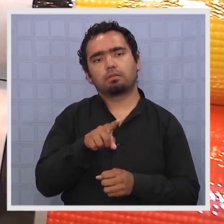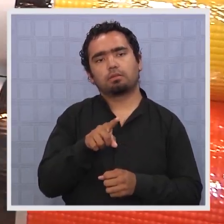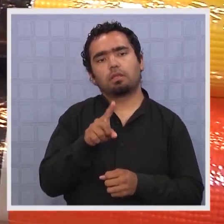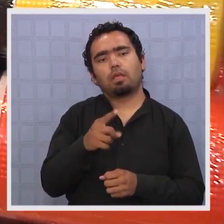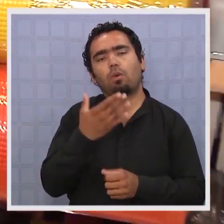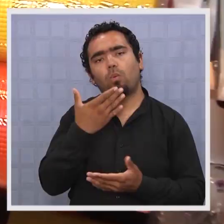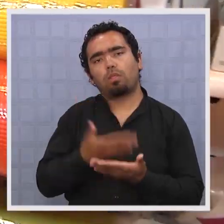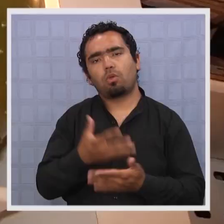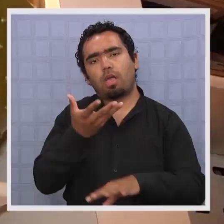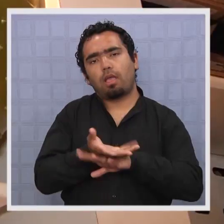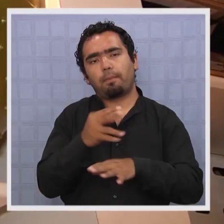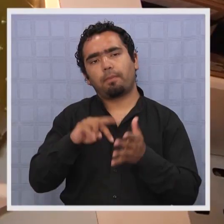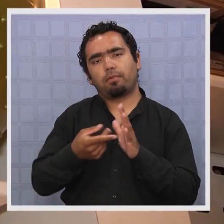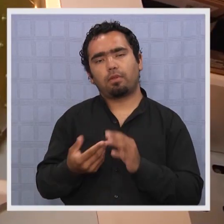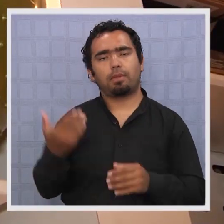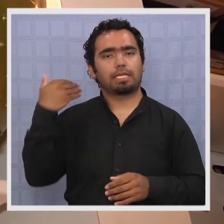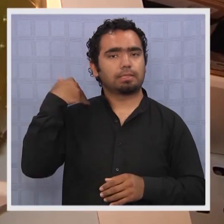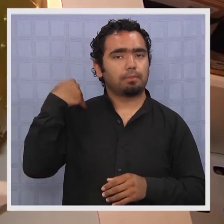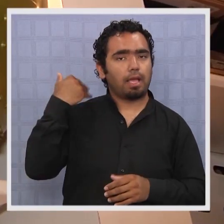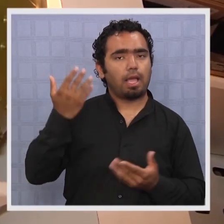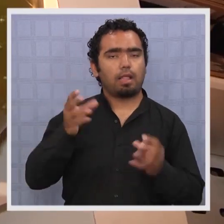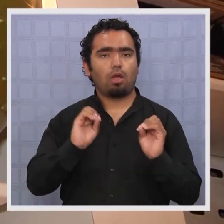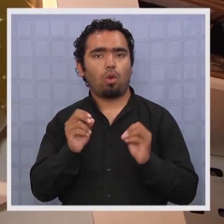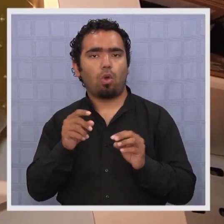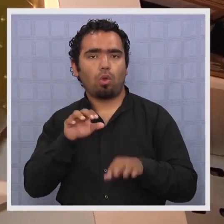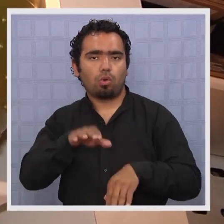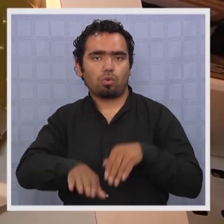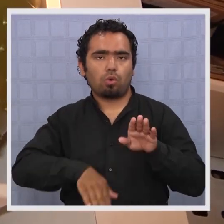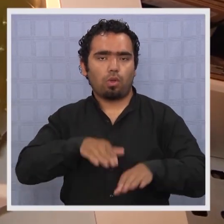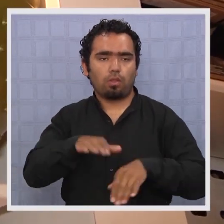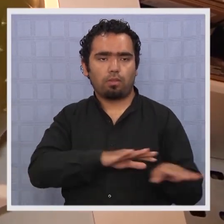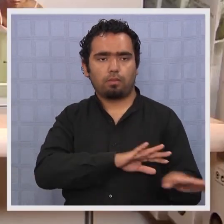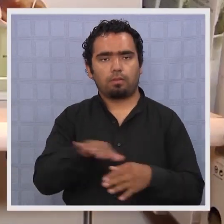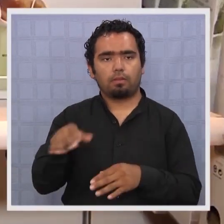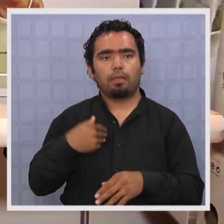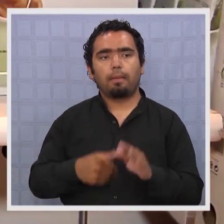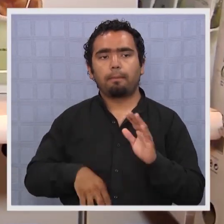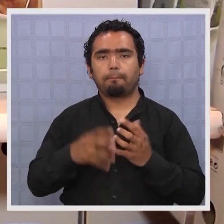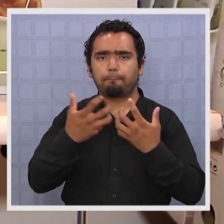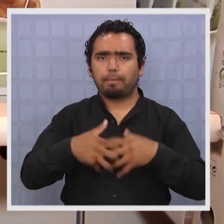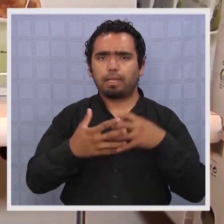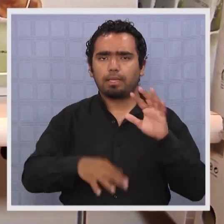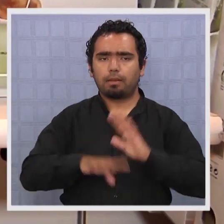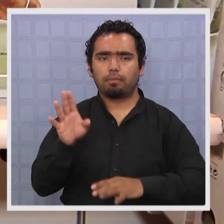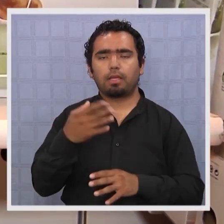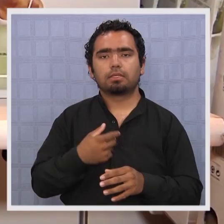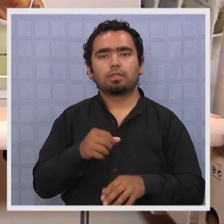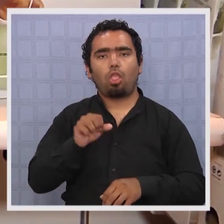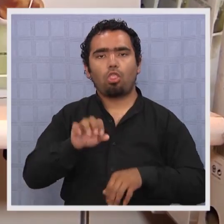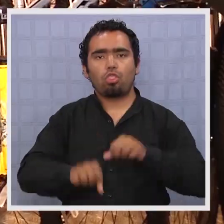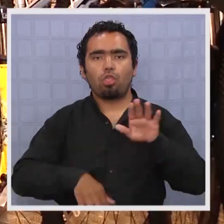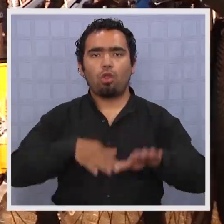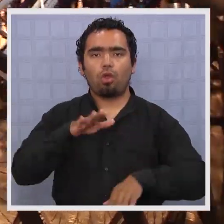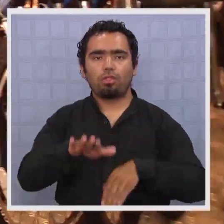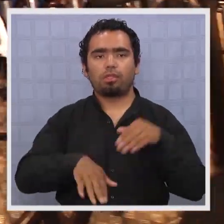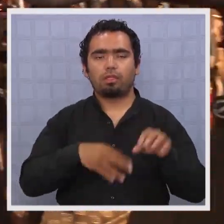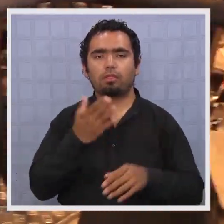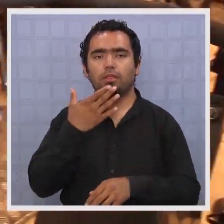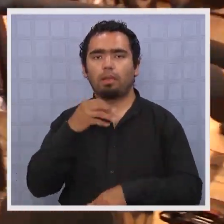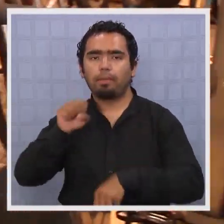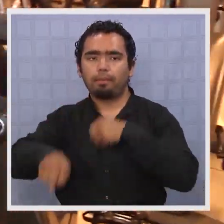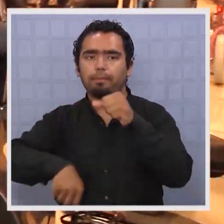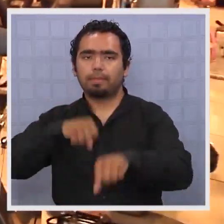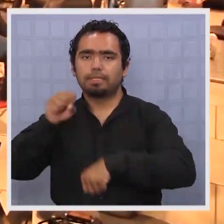problema a la espalda a la Rod las máquinas de ejercicios que más se venden son las trotadoras las bicicletas para